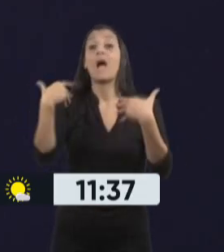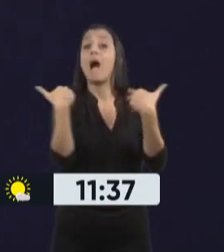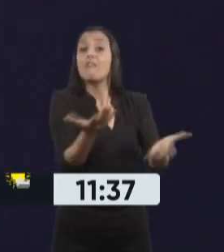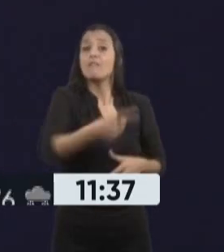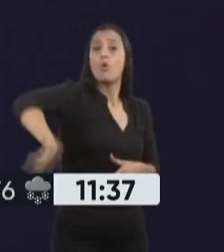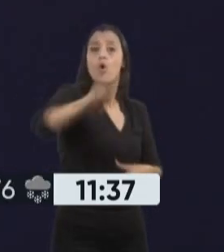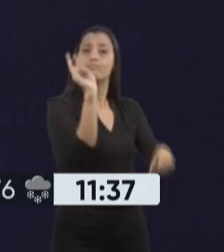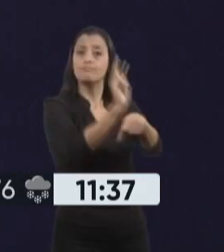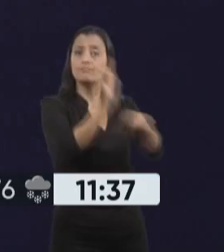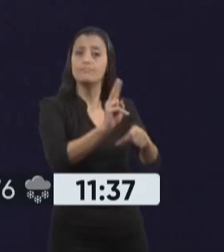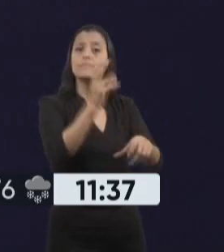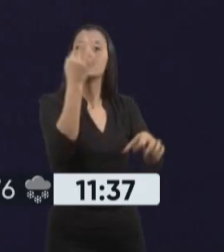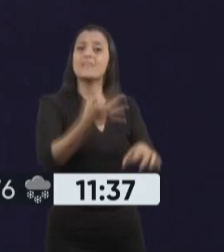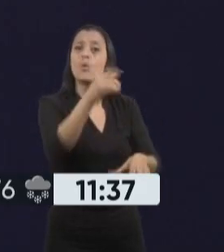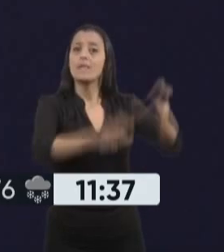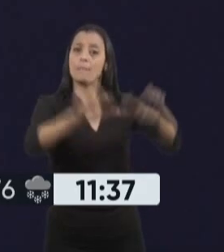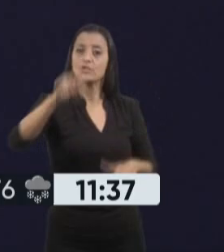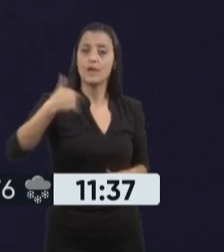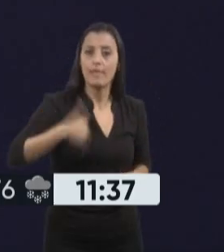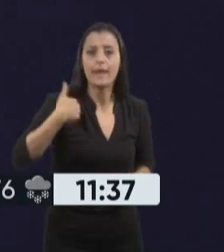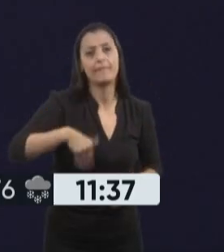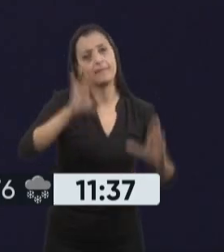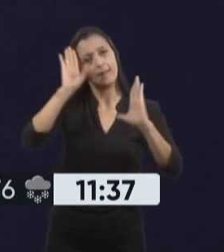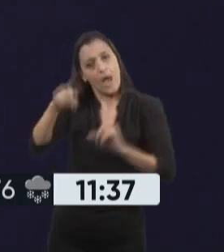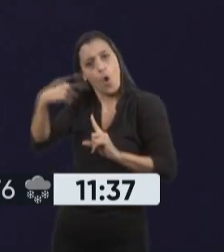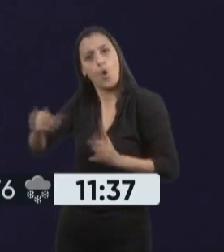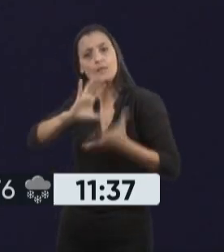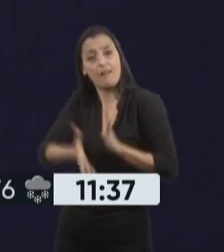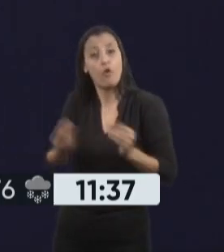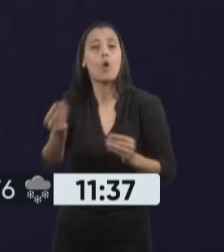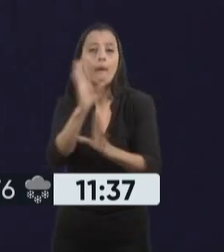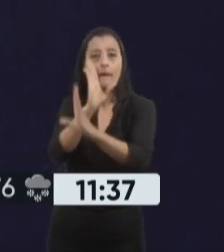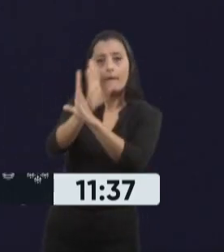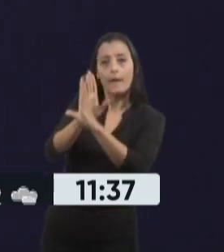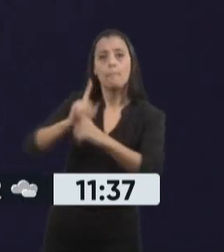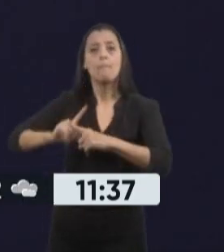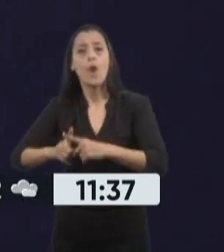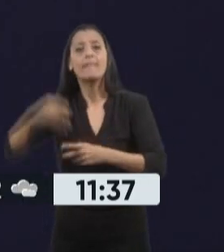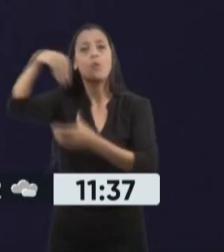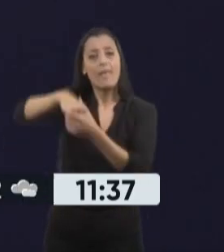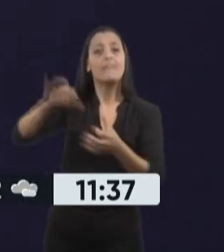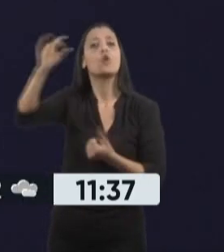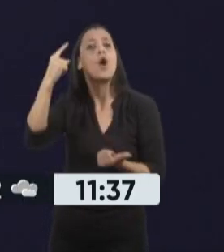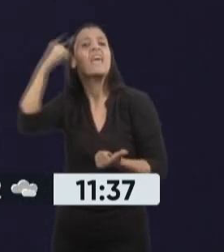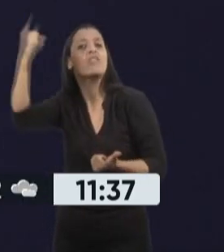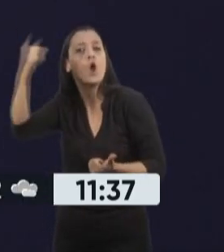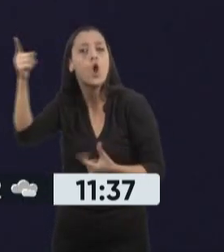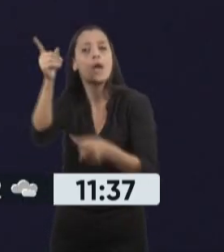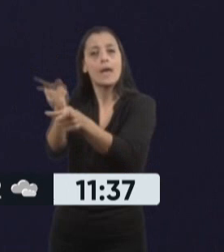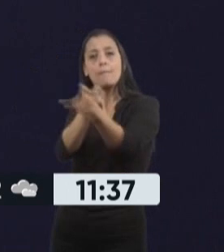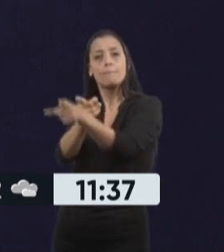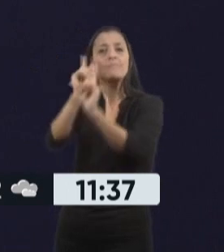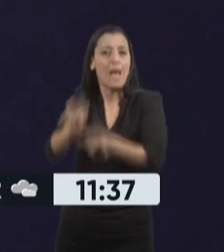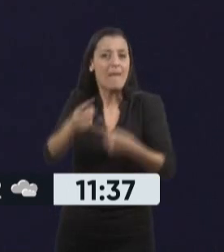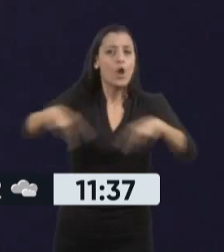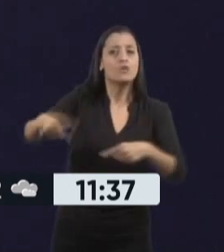de la seguridad de los argentinos, se destinaban con otros fines como el espionaje político, la persecución ideológica y el tráfico de